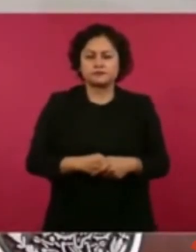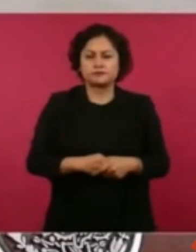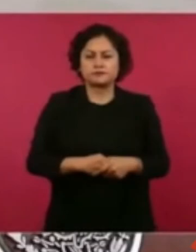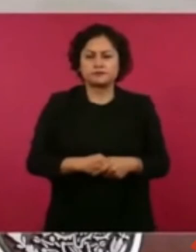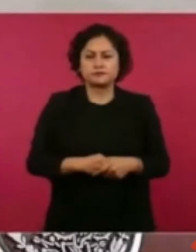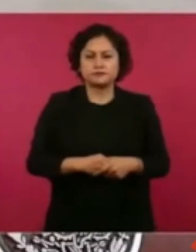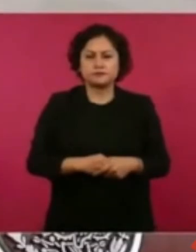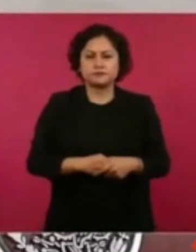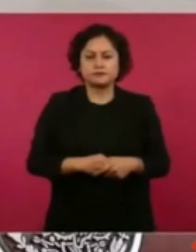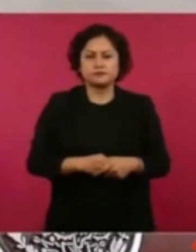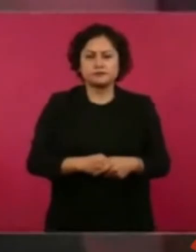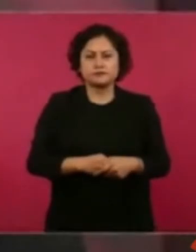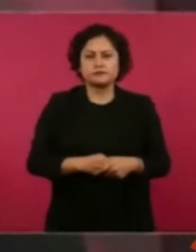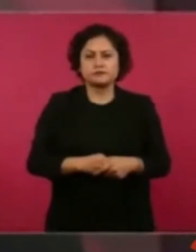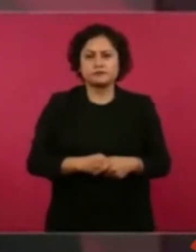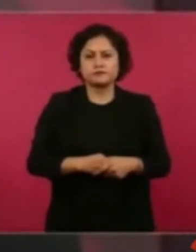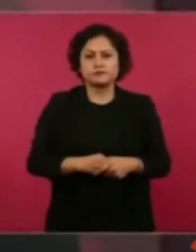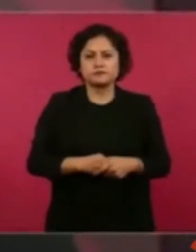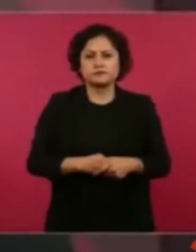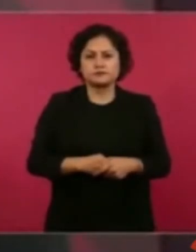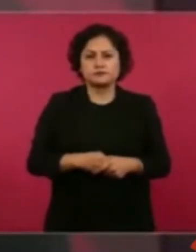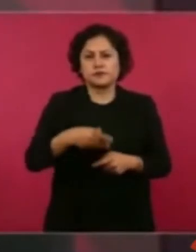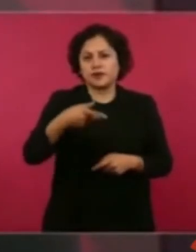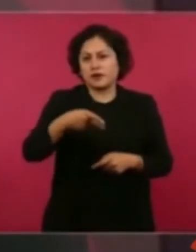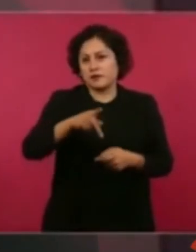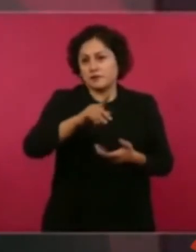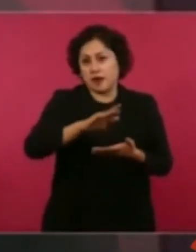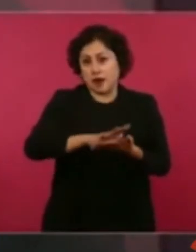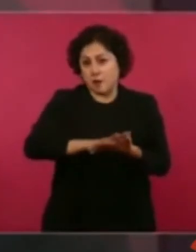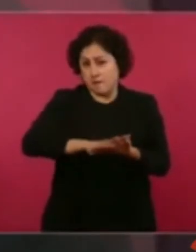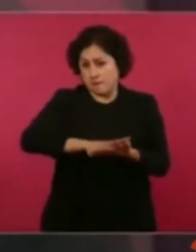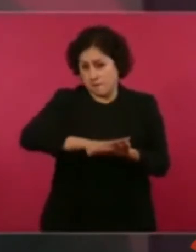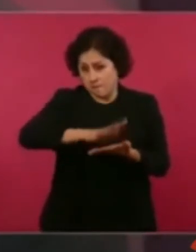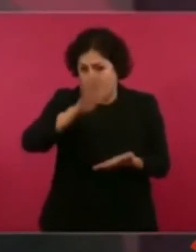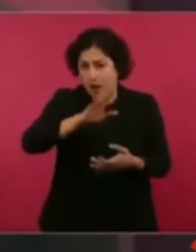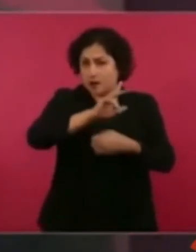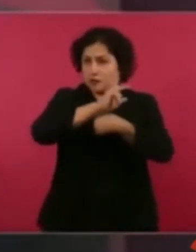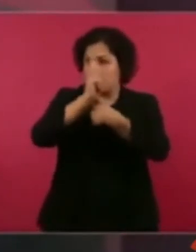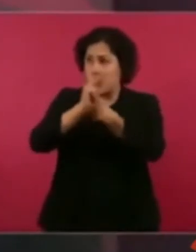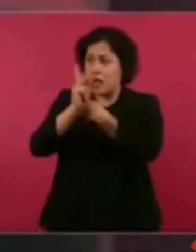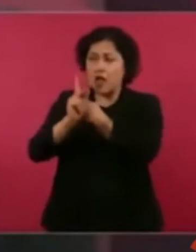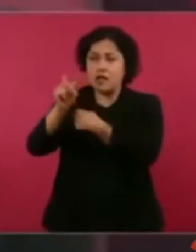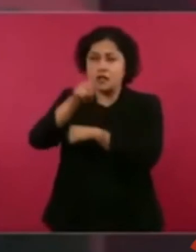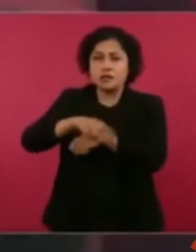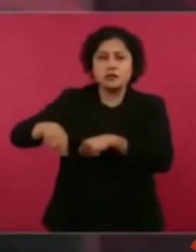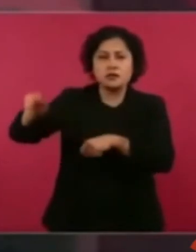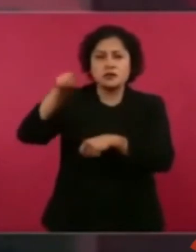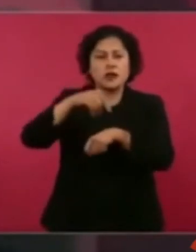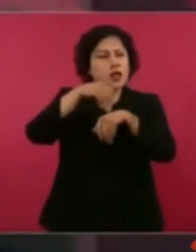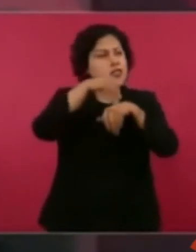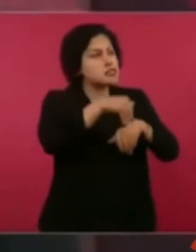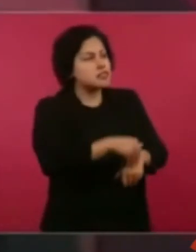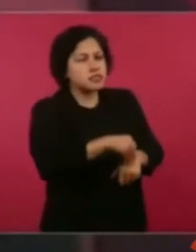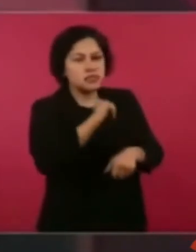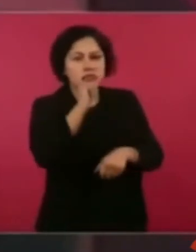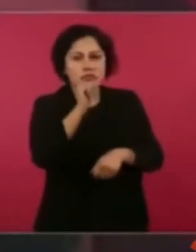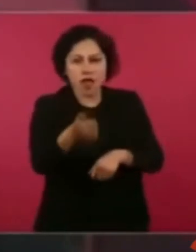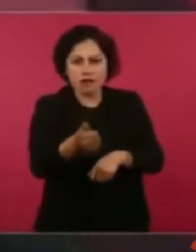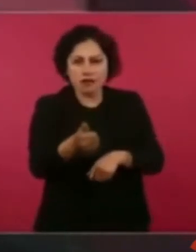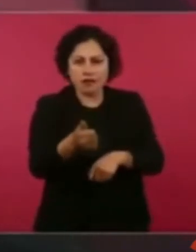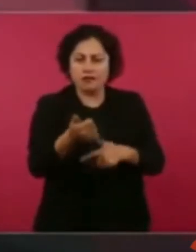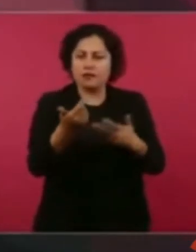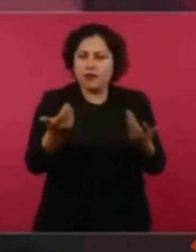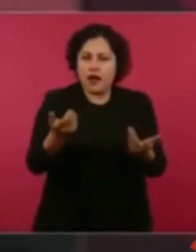no sometidos a los intereses del gobierno de Estados Unidos. Eso es la